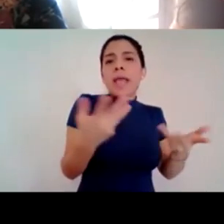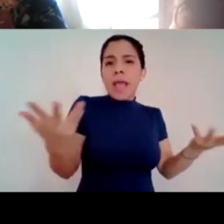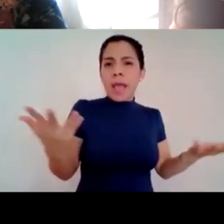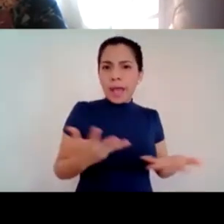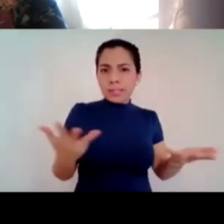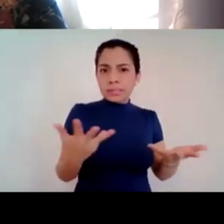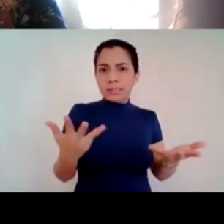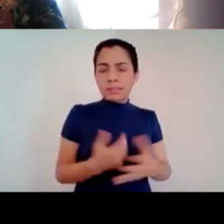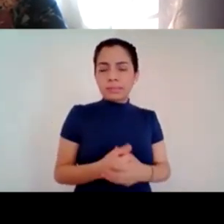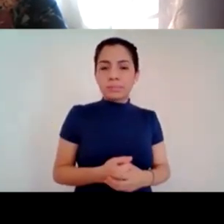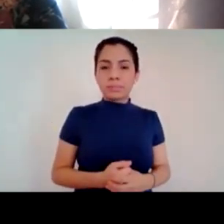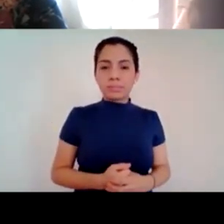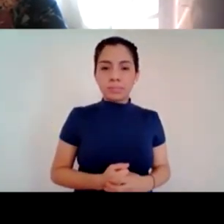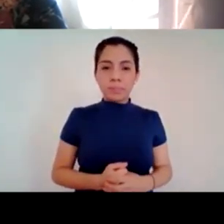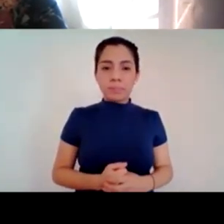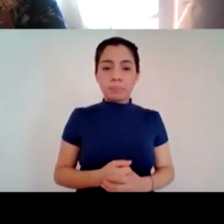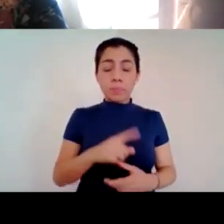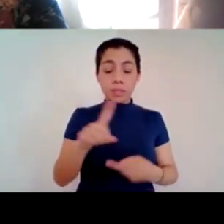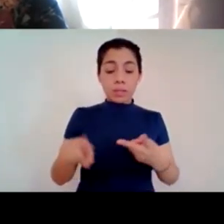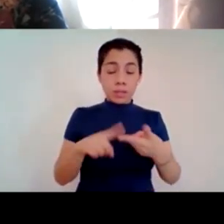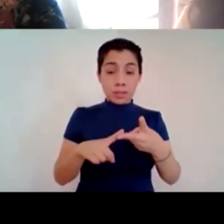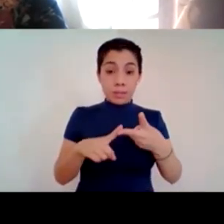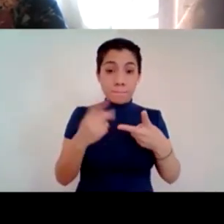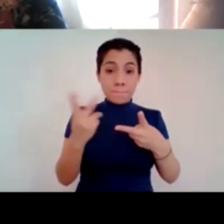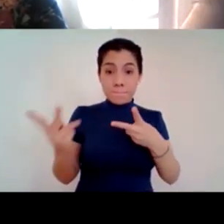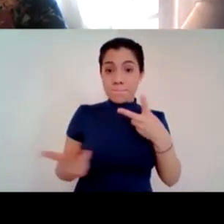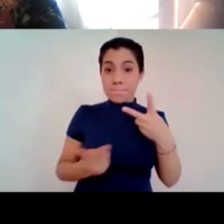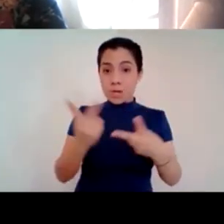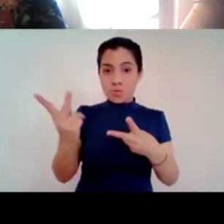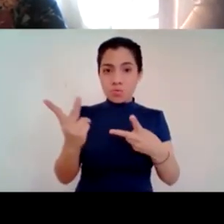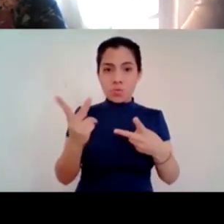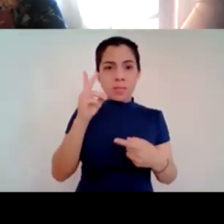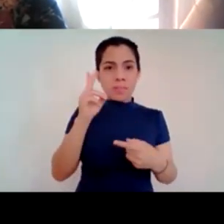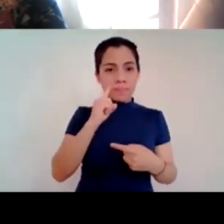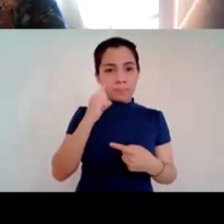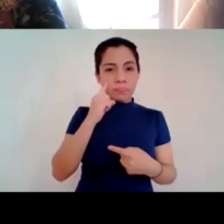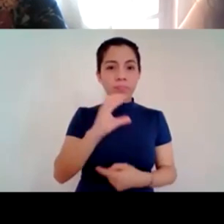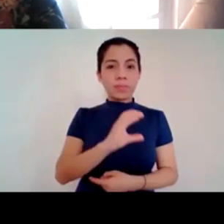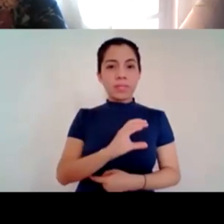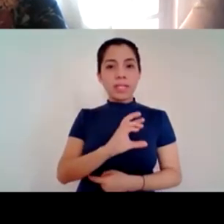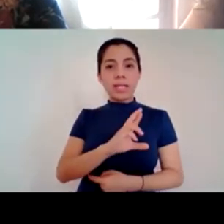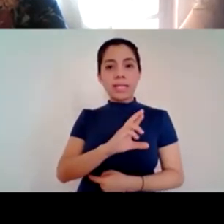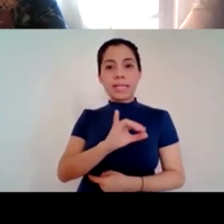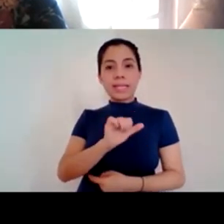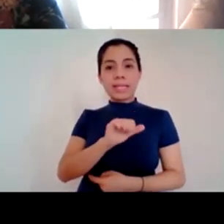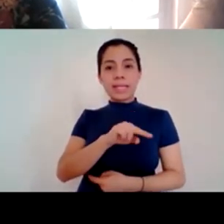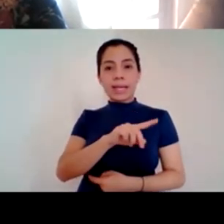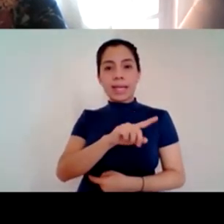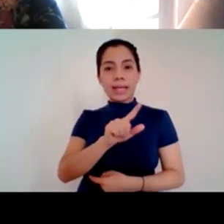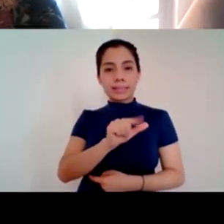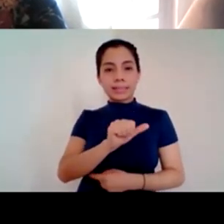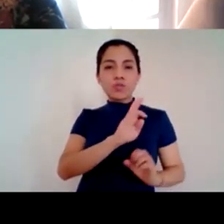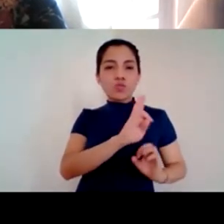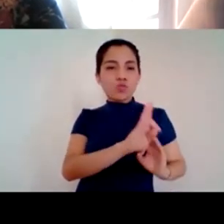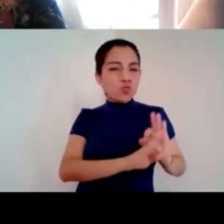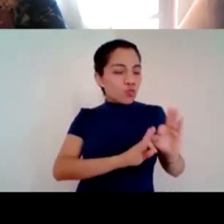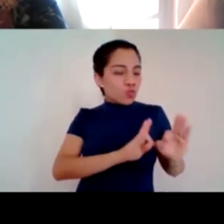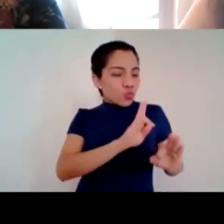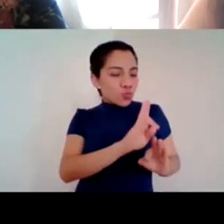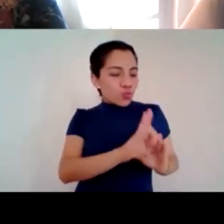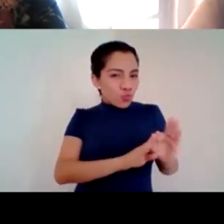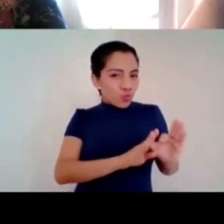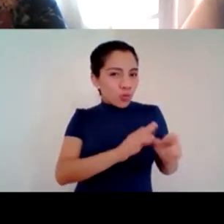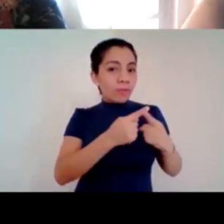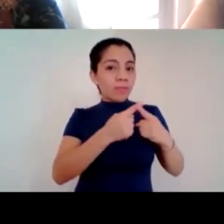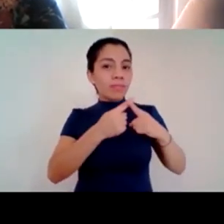y también preguntan cómo distinguir crianza con ternura de sobreprotección es interesante